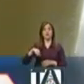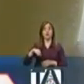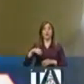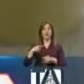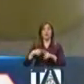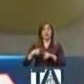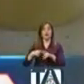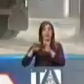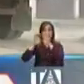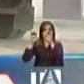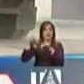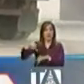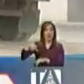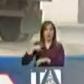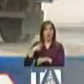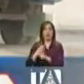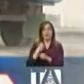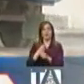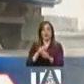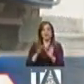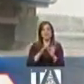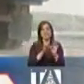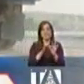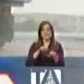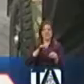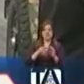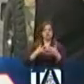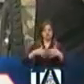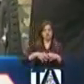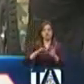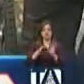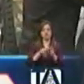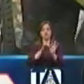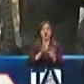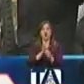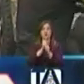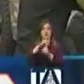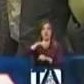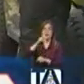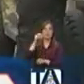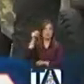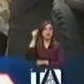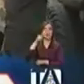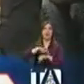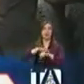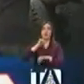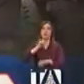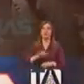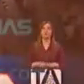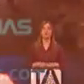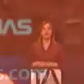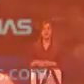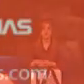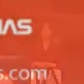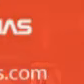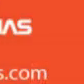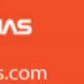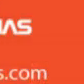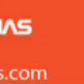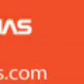personal y maquinaria para trabajar en la reparación de la tubería y recuperar el servicio en el menor tiempo posible.